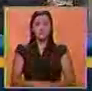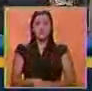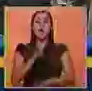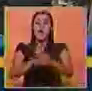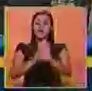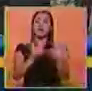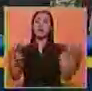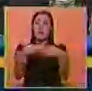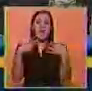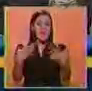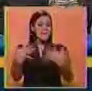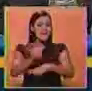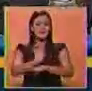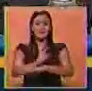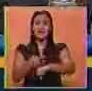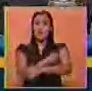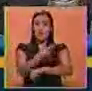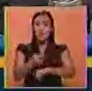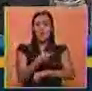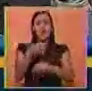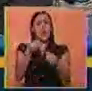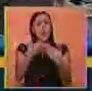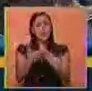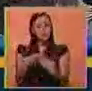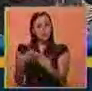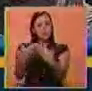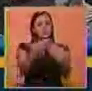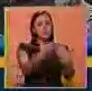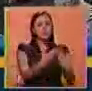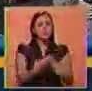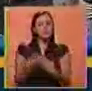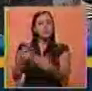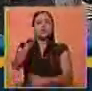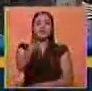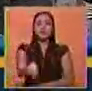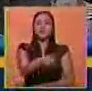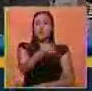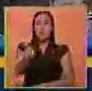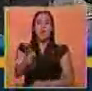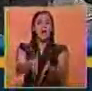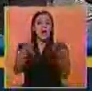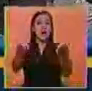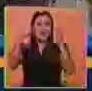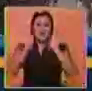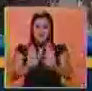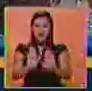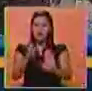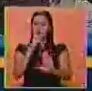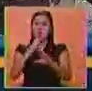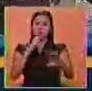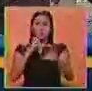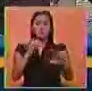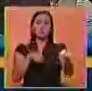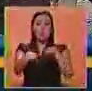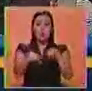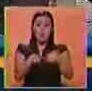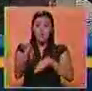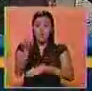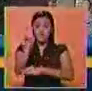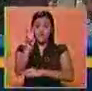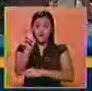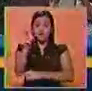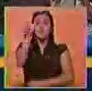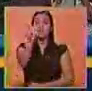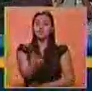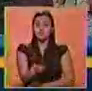reunión de emergencia en las próximas horas para estudiar la posibilidad de ir a un gran paro entre jueves y viernes con los